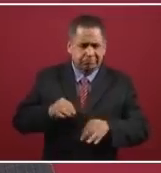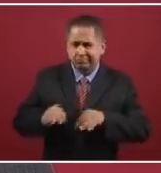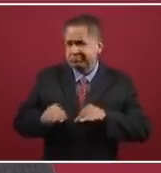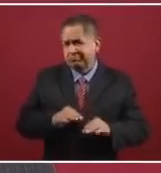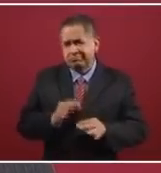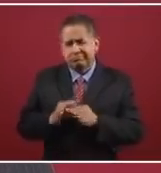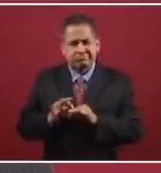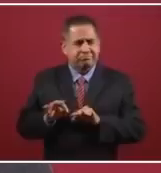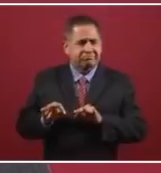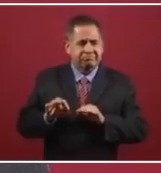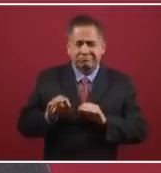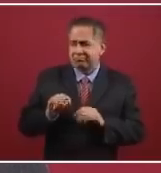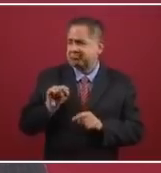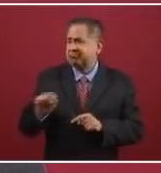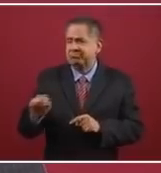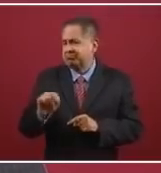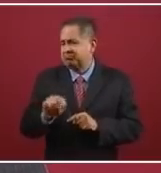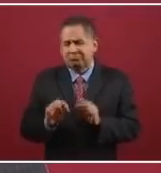en